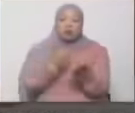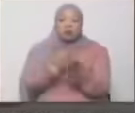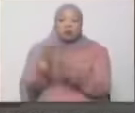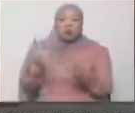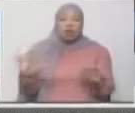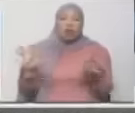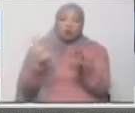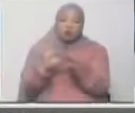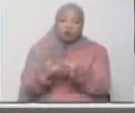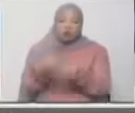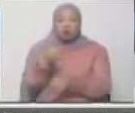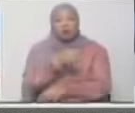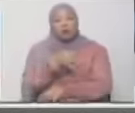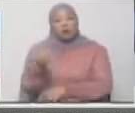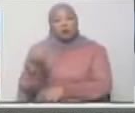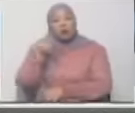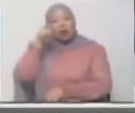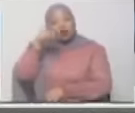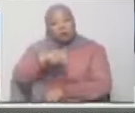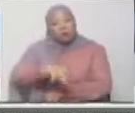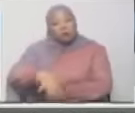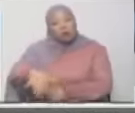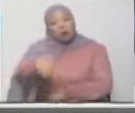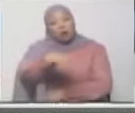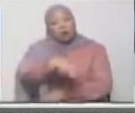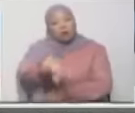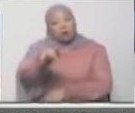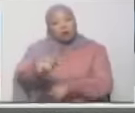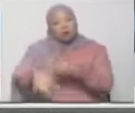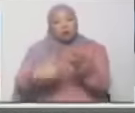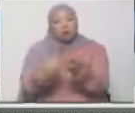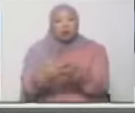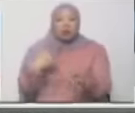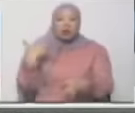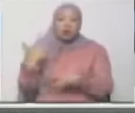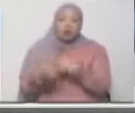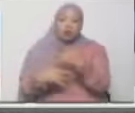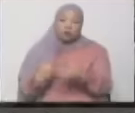unión perfecta del pueblo. Y si tenemos